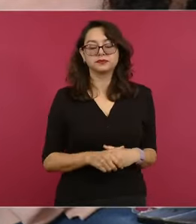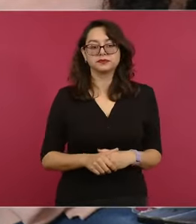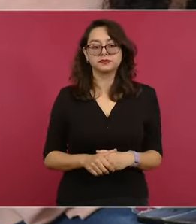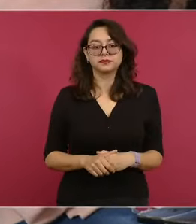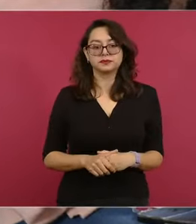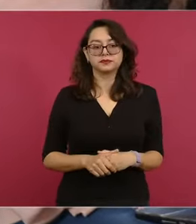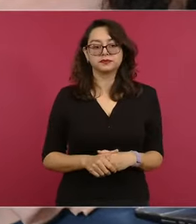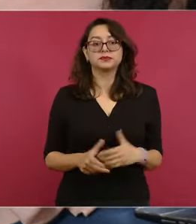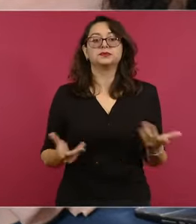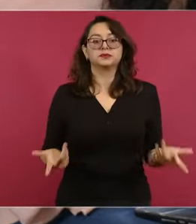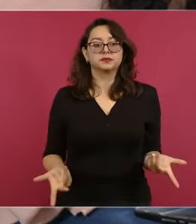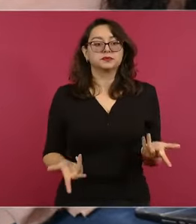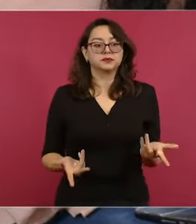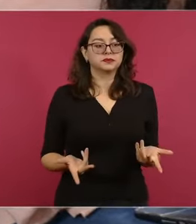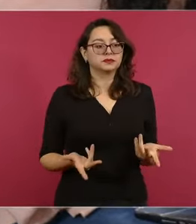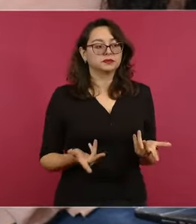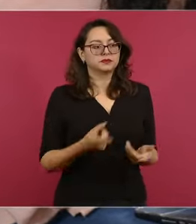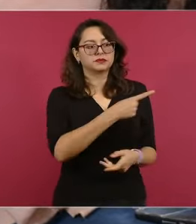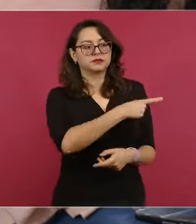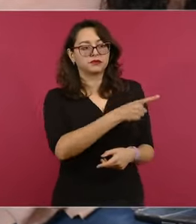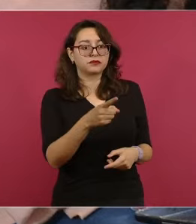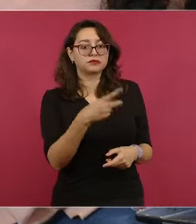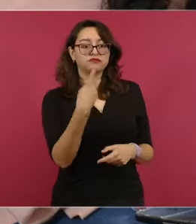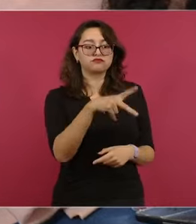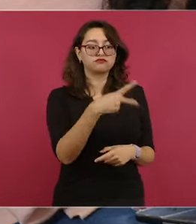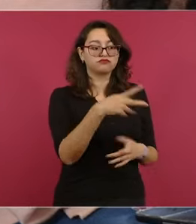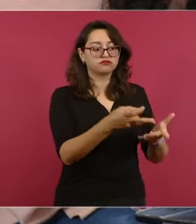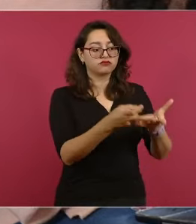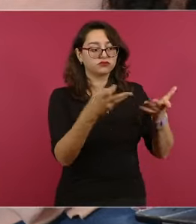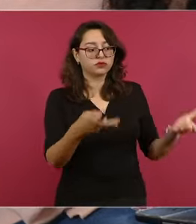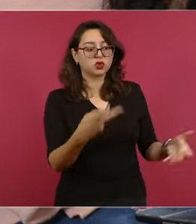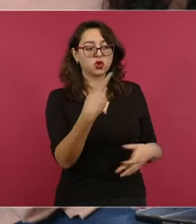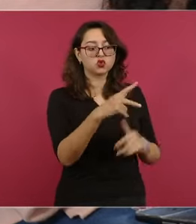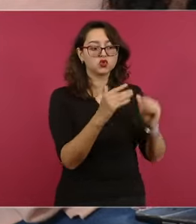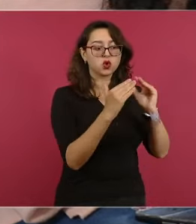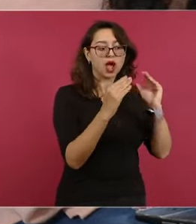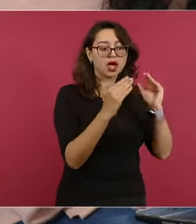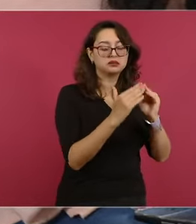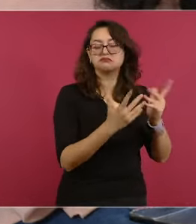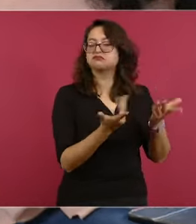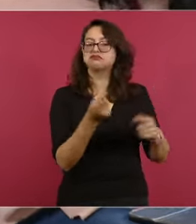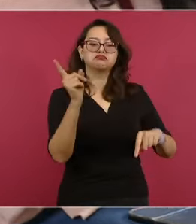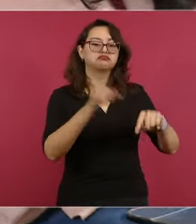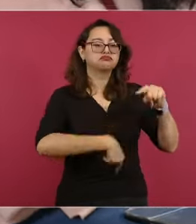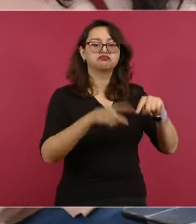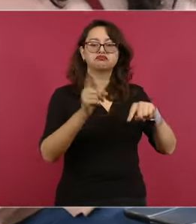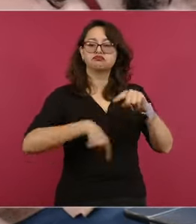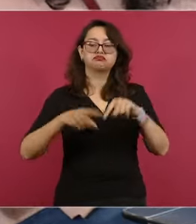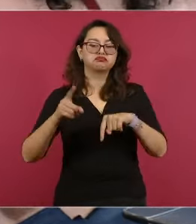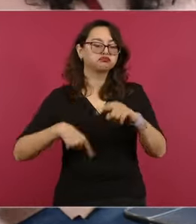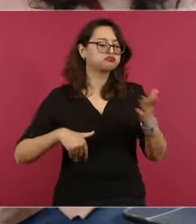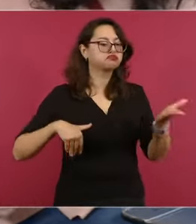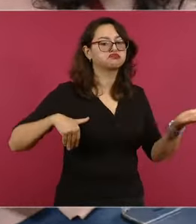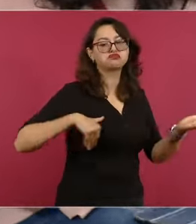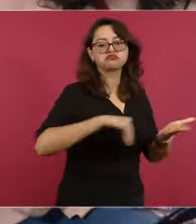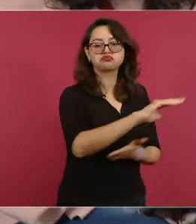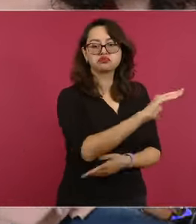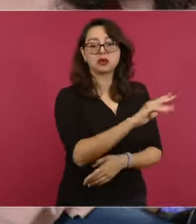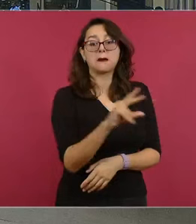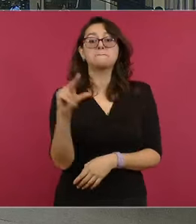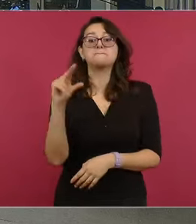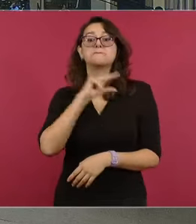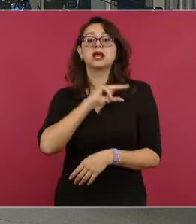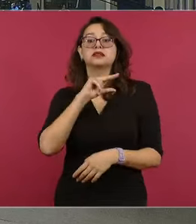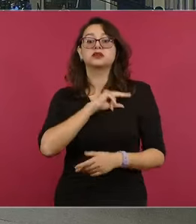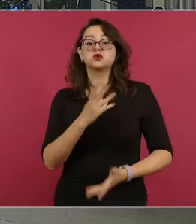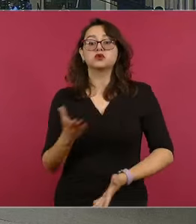a ser desalojados por un particular con una intención de crear un complejo turístico en sus tierras, las cuales fueron